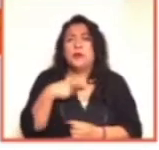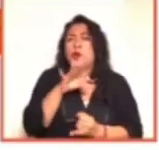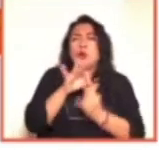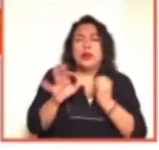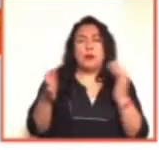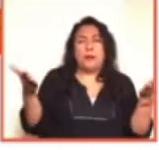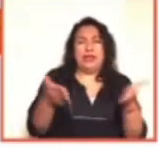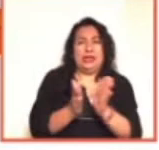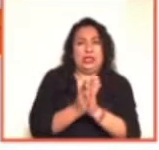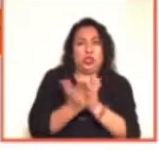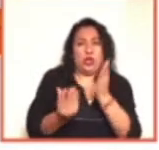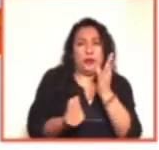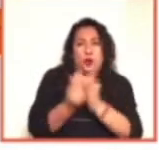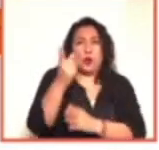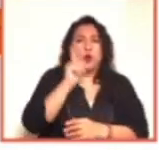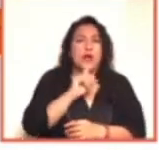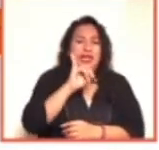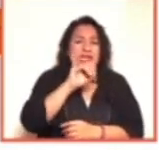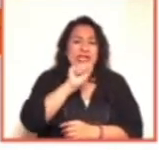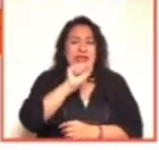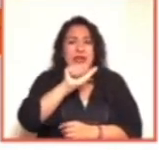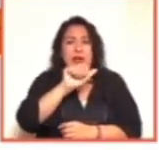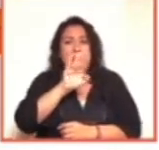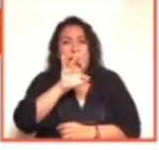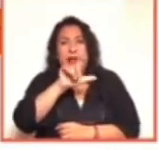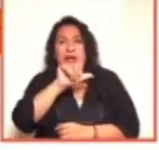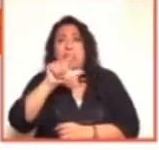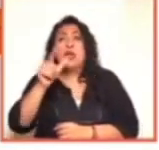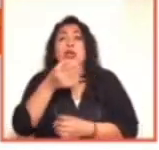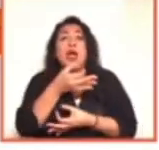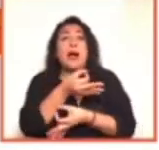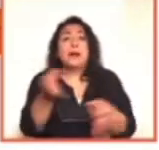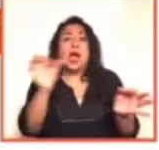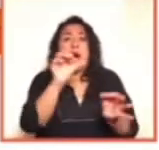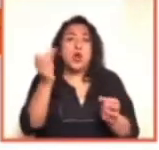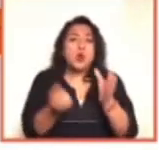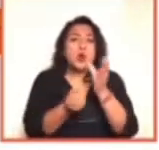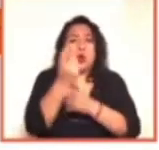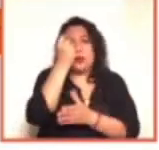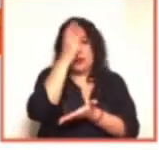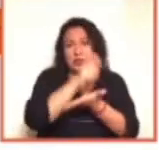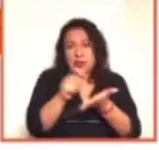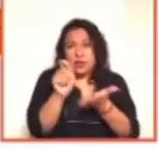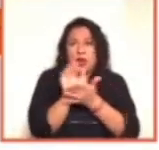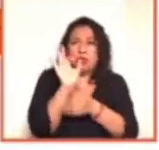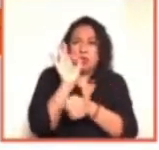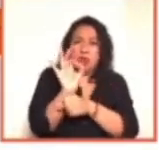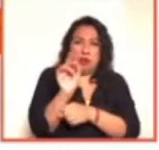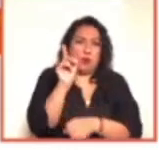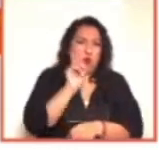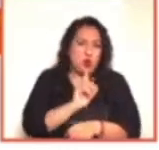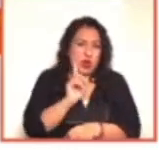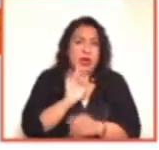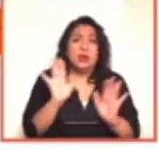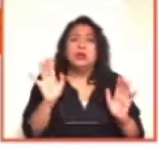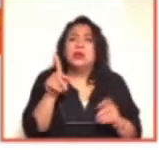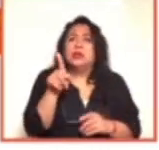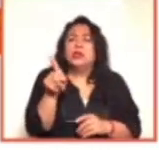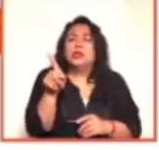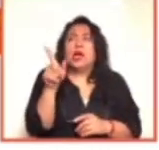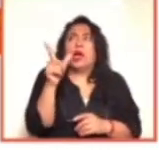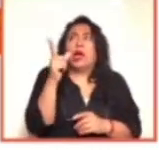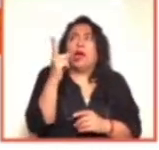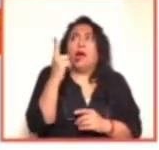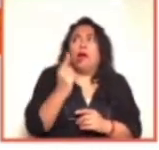libro, Isabel Allende mandó un mensaje a las nuevas escritoras y activistas feministas. No se achiquen, que hay mucho